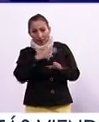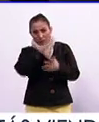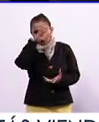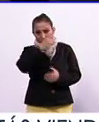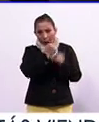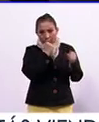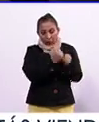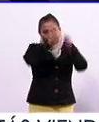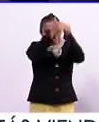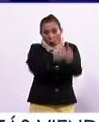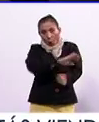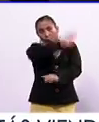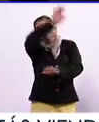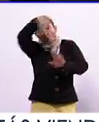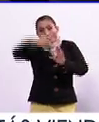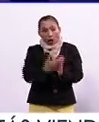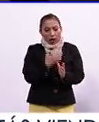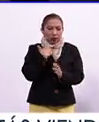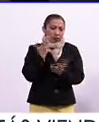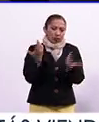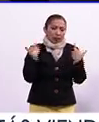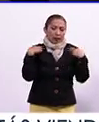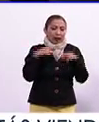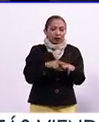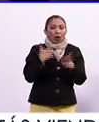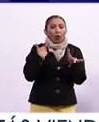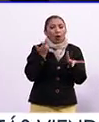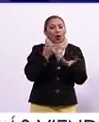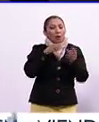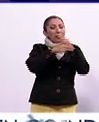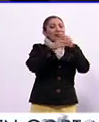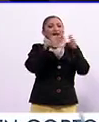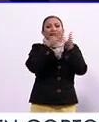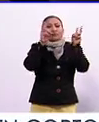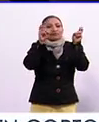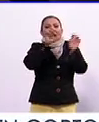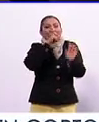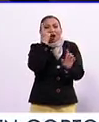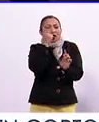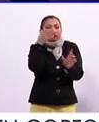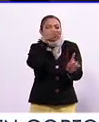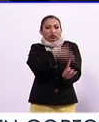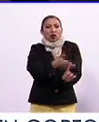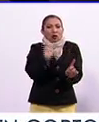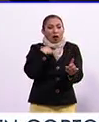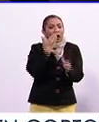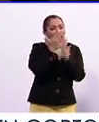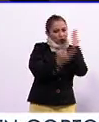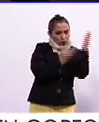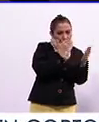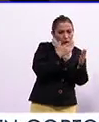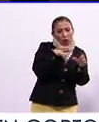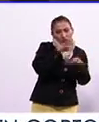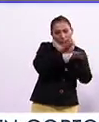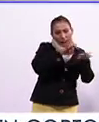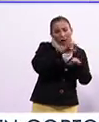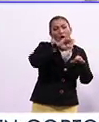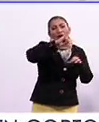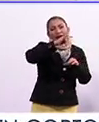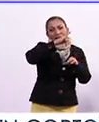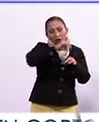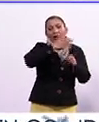estos años en la universidad, sino como profesor de asignatura, que se llama, o sea, ejerzo la profesión e imparto la